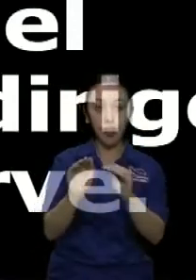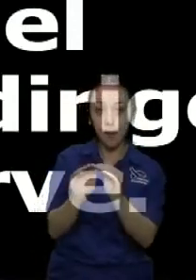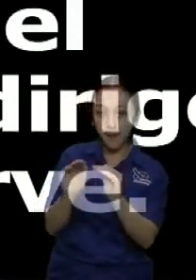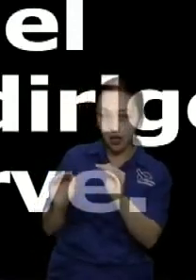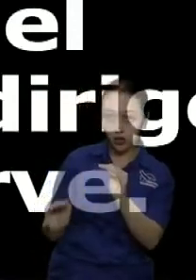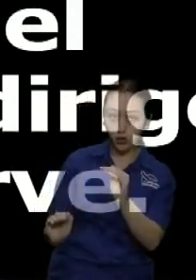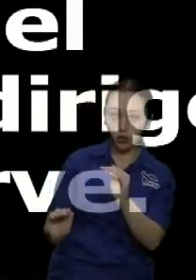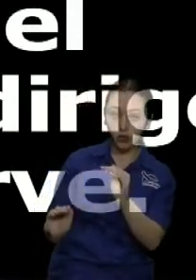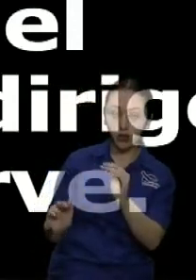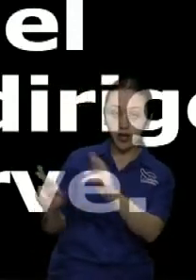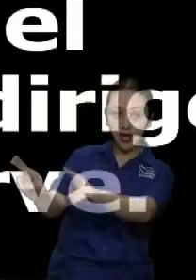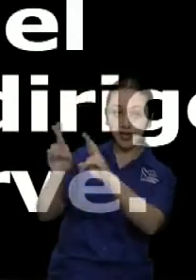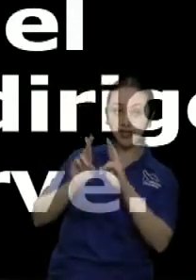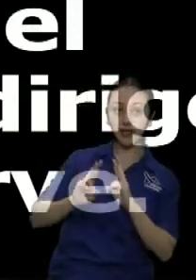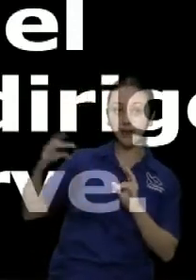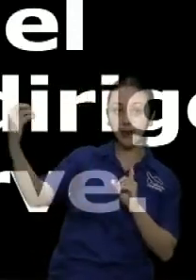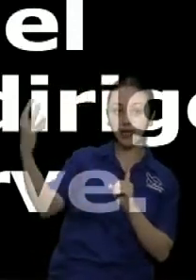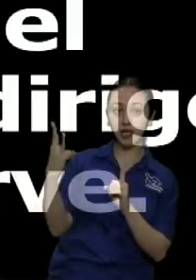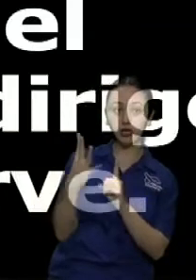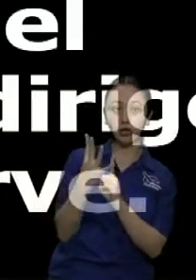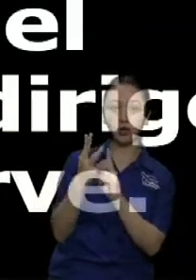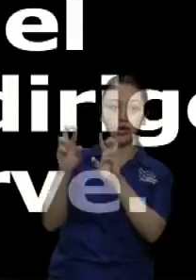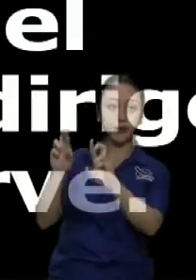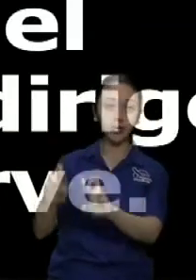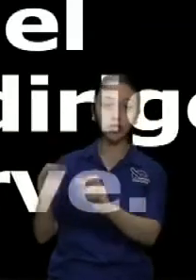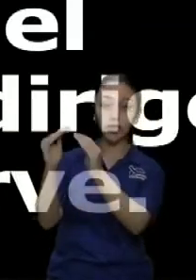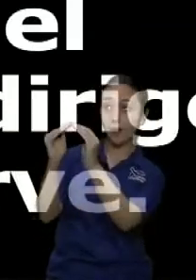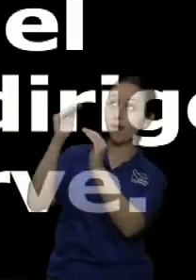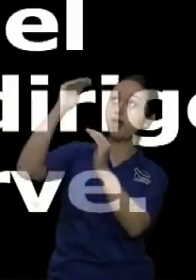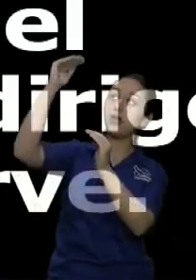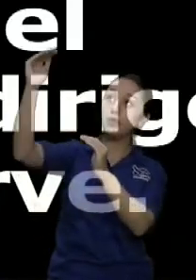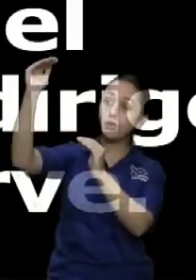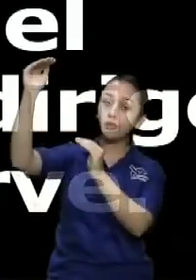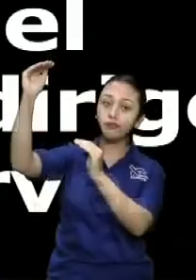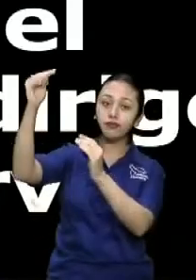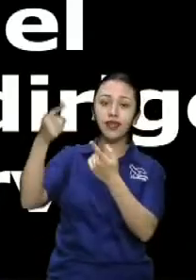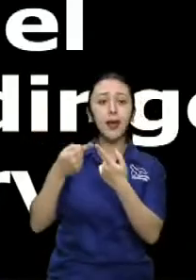mayor. Pero para yo ser mayor, tengo que ser menor.